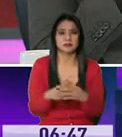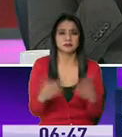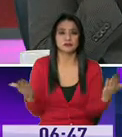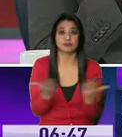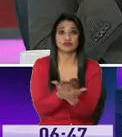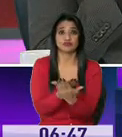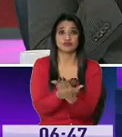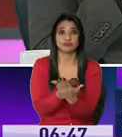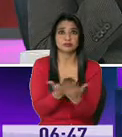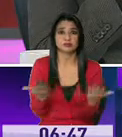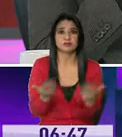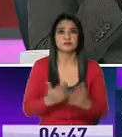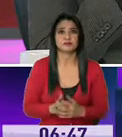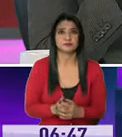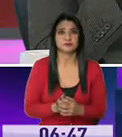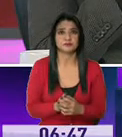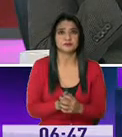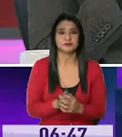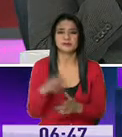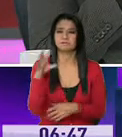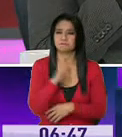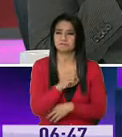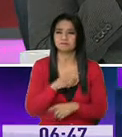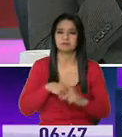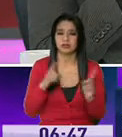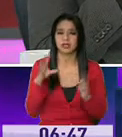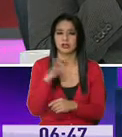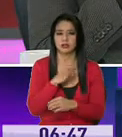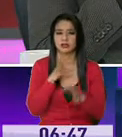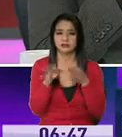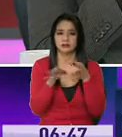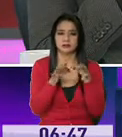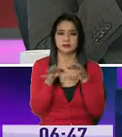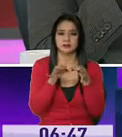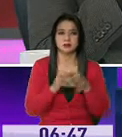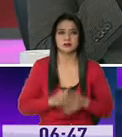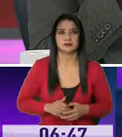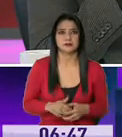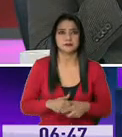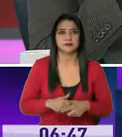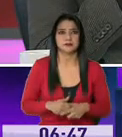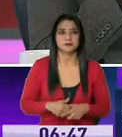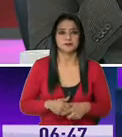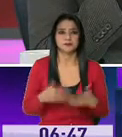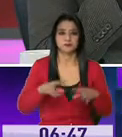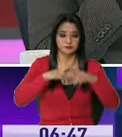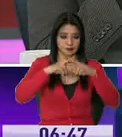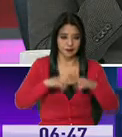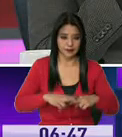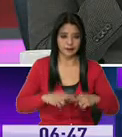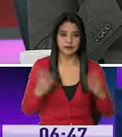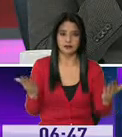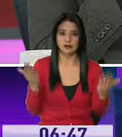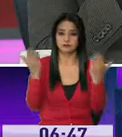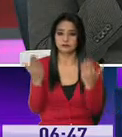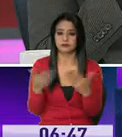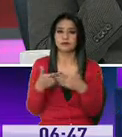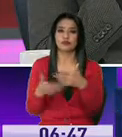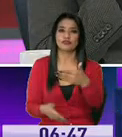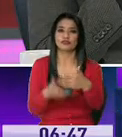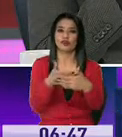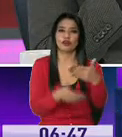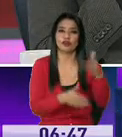sobrepasaba ese monto, estaba bordeando los 10 millones de dólares. Eso hace entender que definitivamente el director general